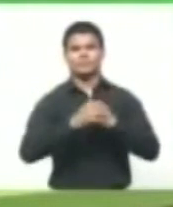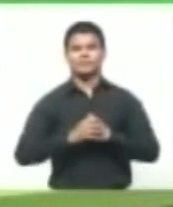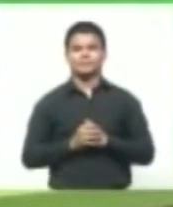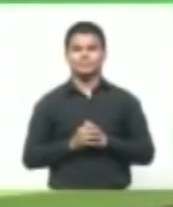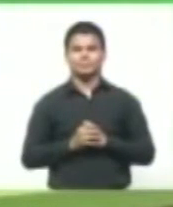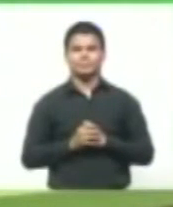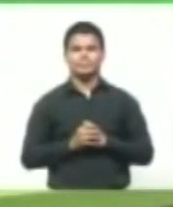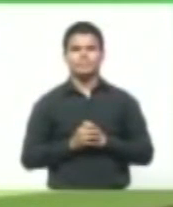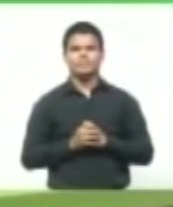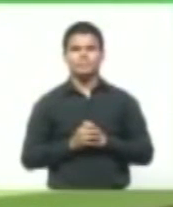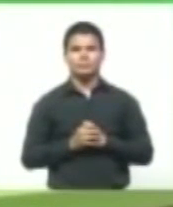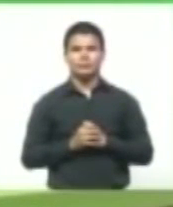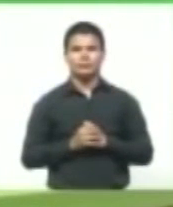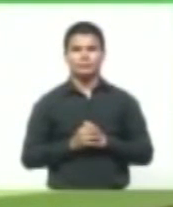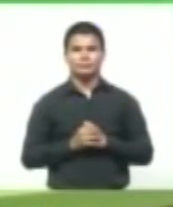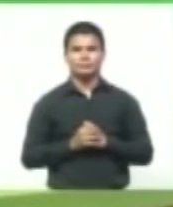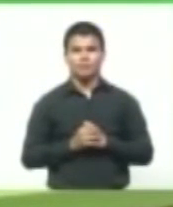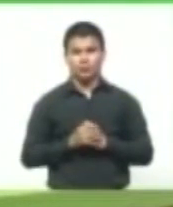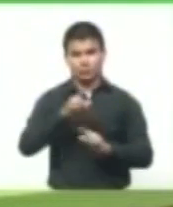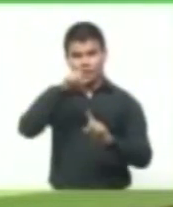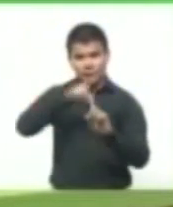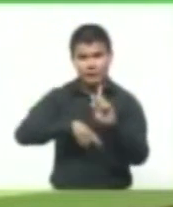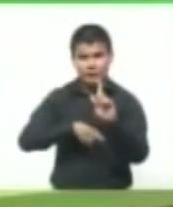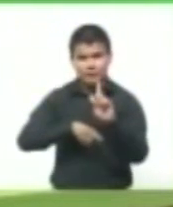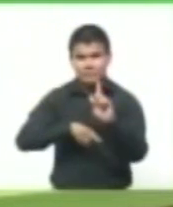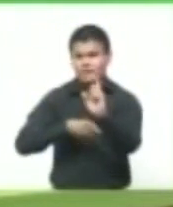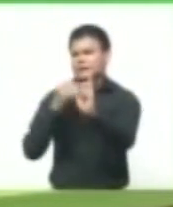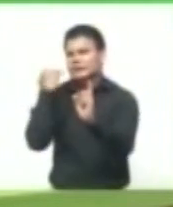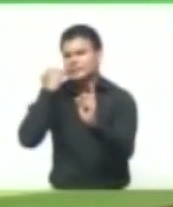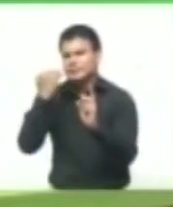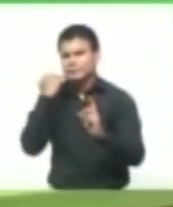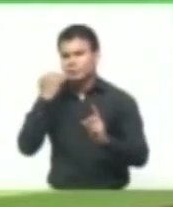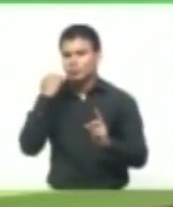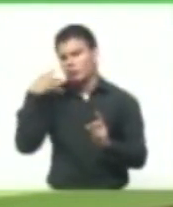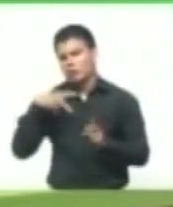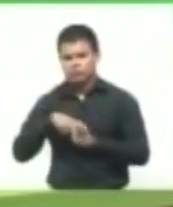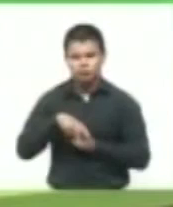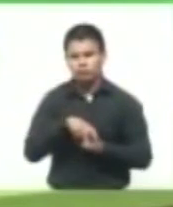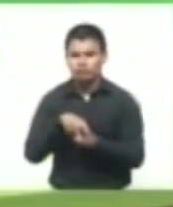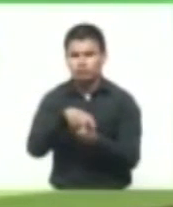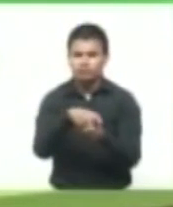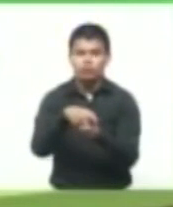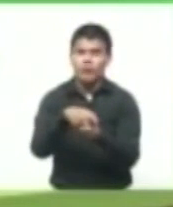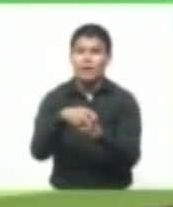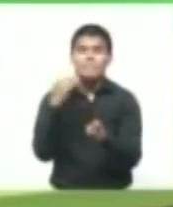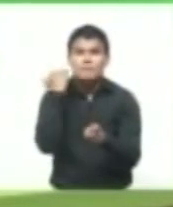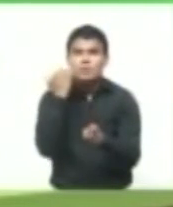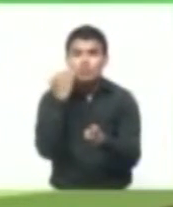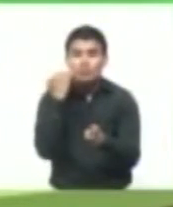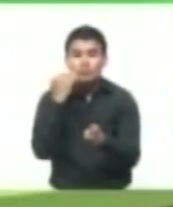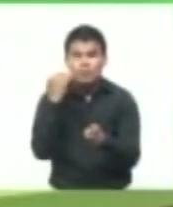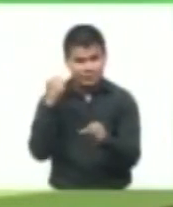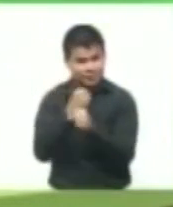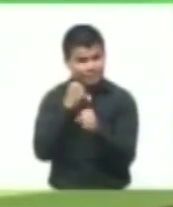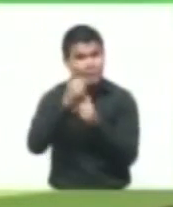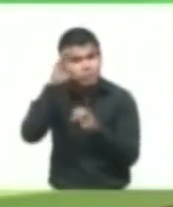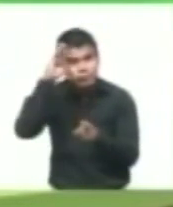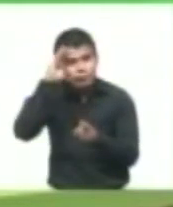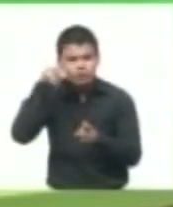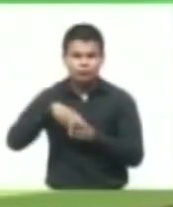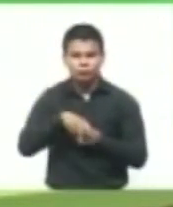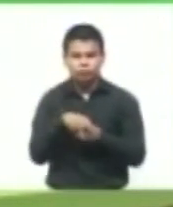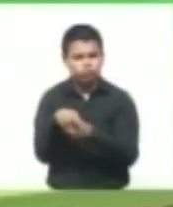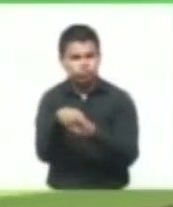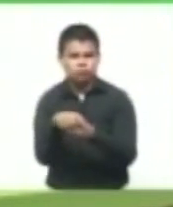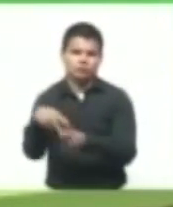Y a propósito del mes de la mujer, una joven patrullera de la Policía Metropolitana que salía de turno sin armas capturó peligroso, o más bien a un peligroso